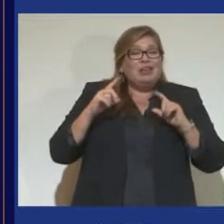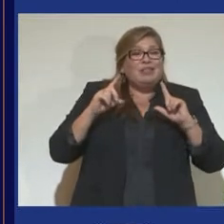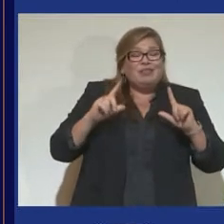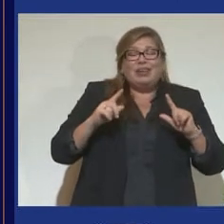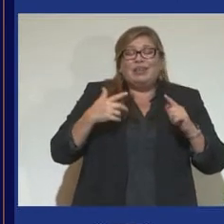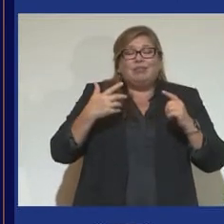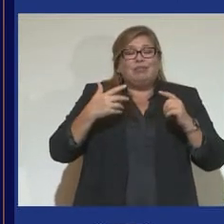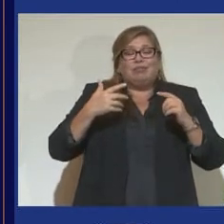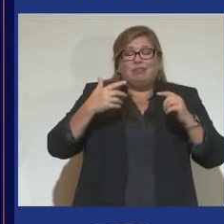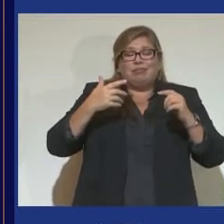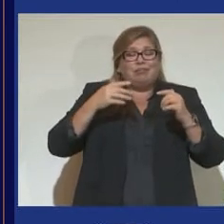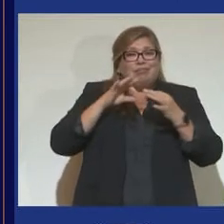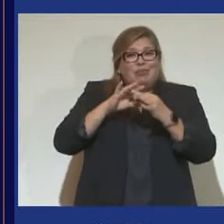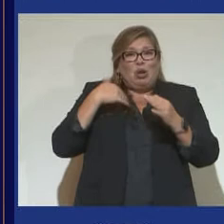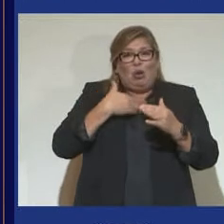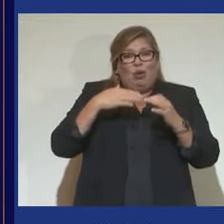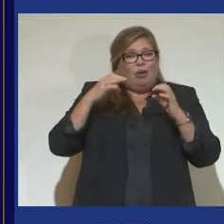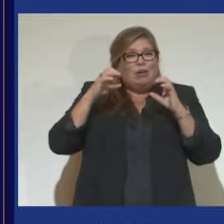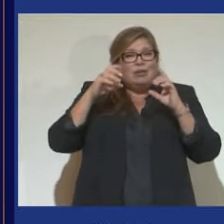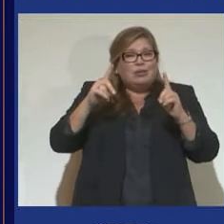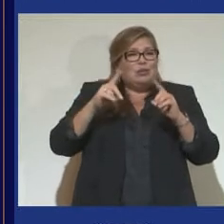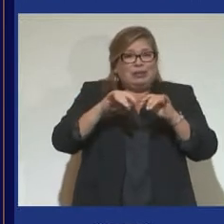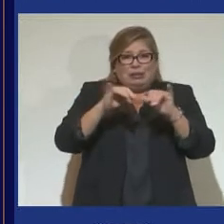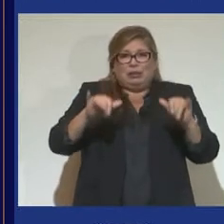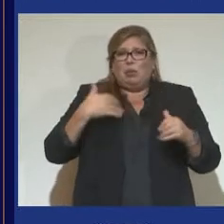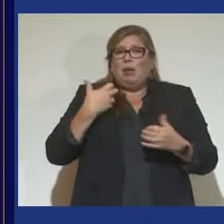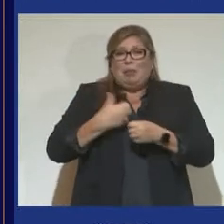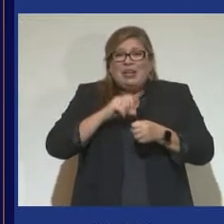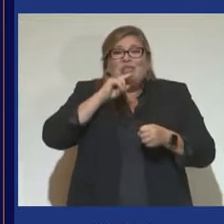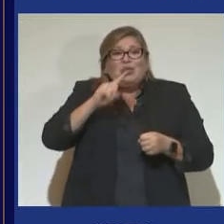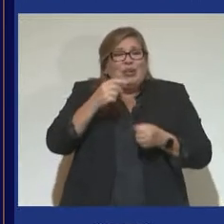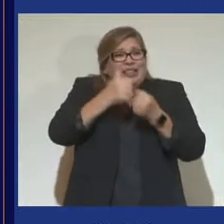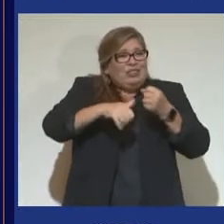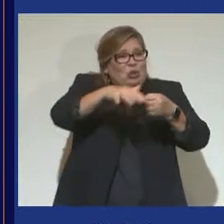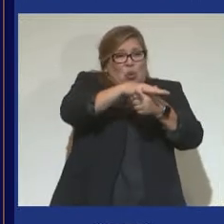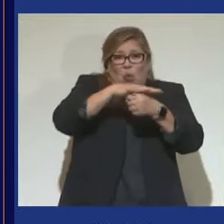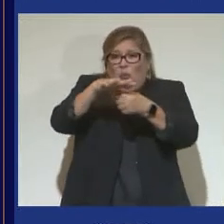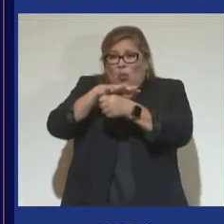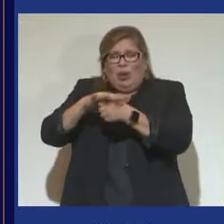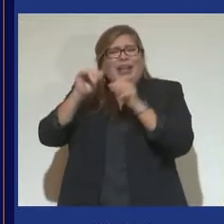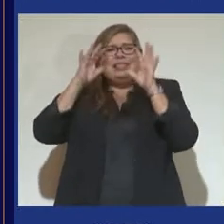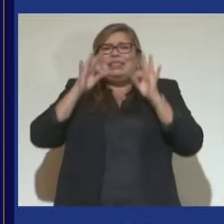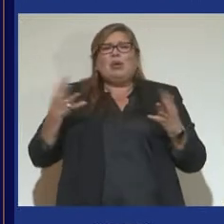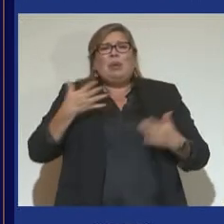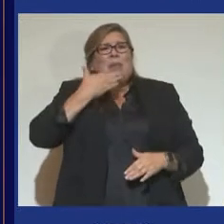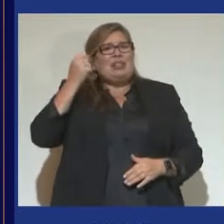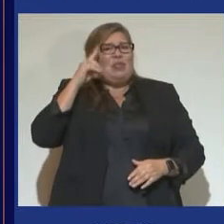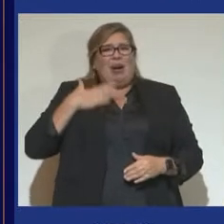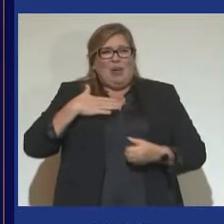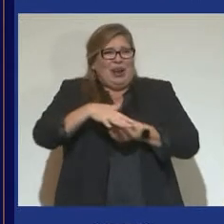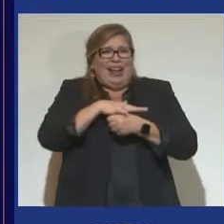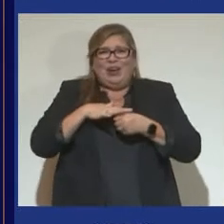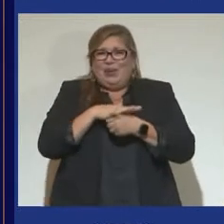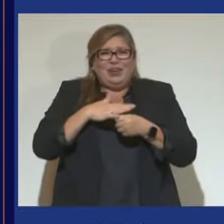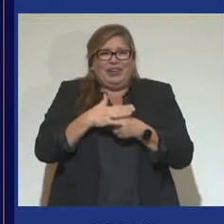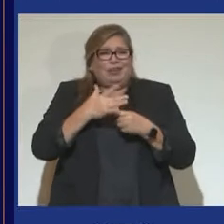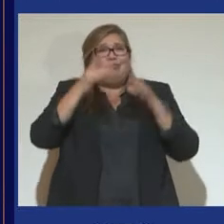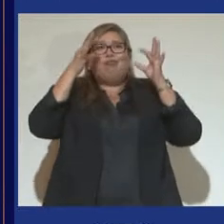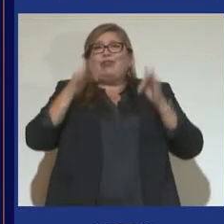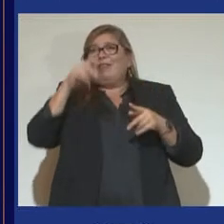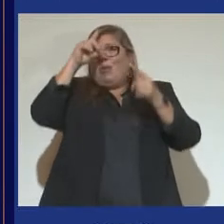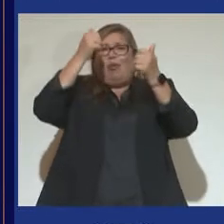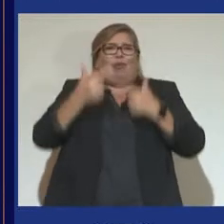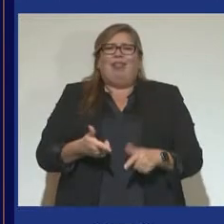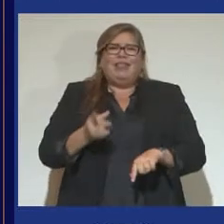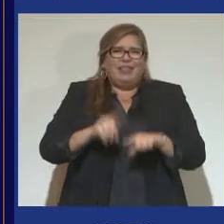en nuestro sistema de educación queremos que el localismo sea lo que defina que funciona para ellos para